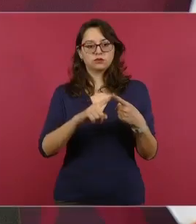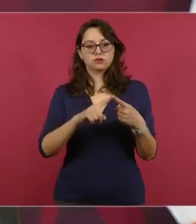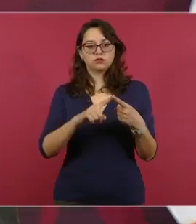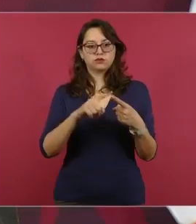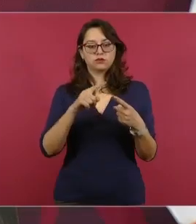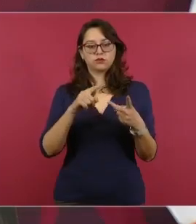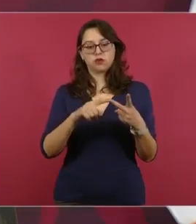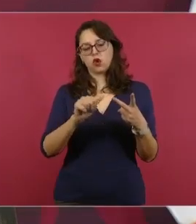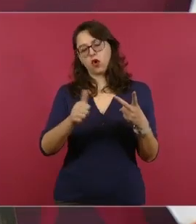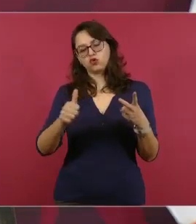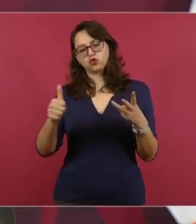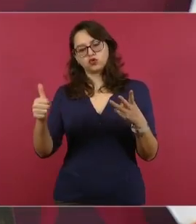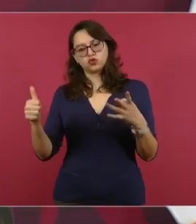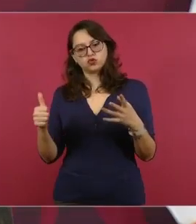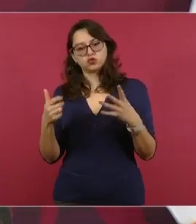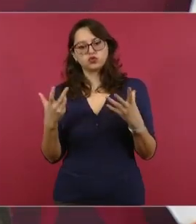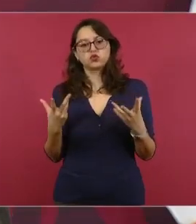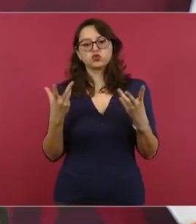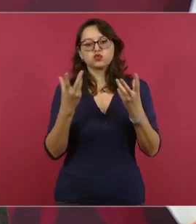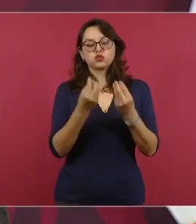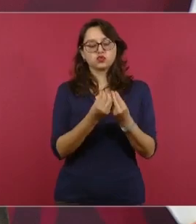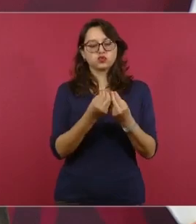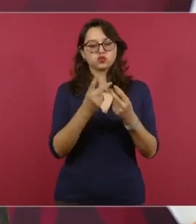van a llevar